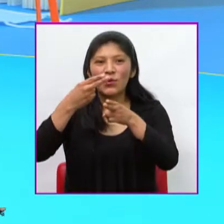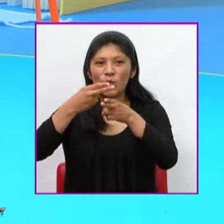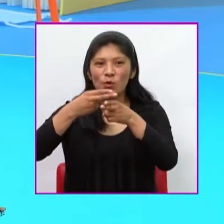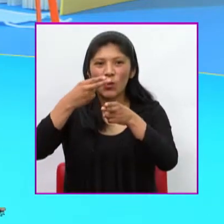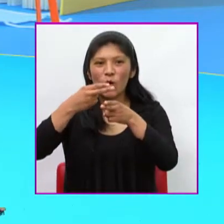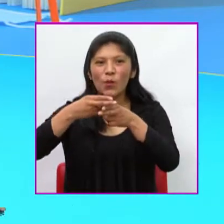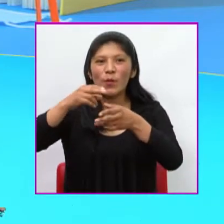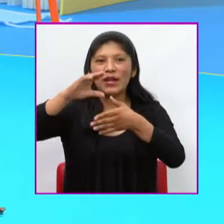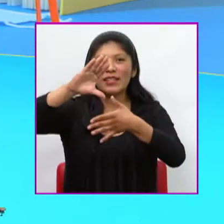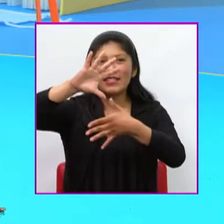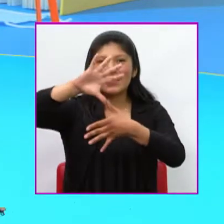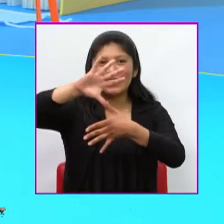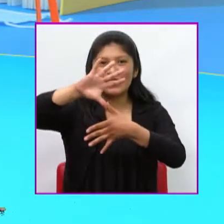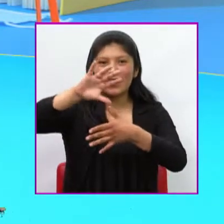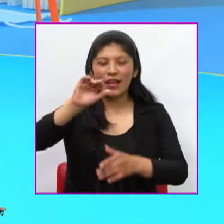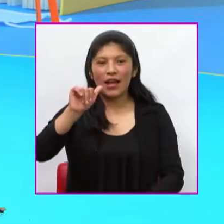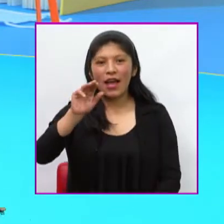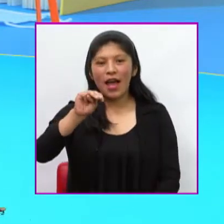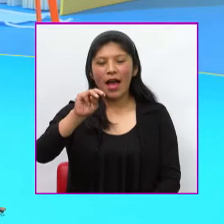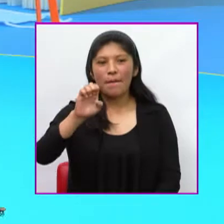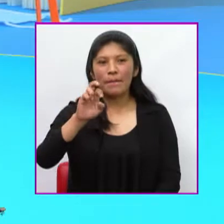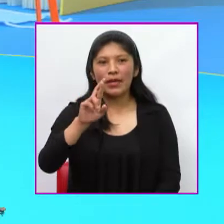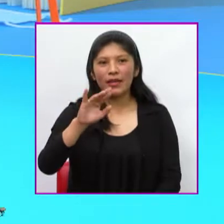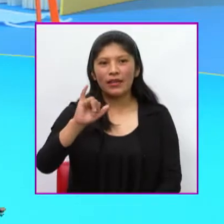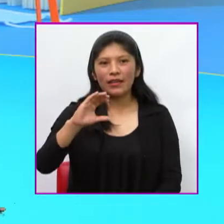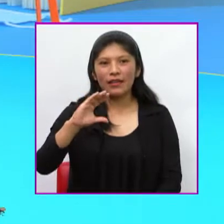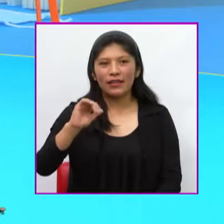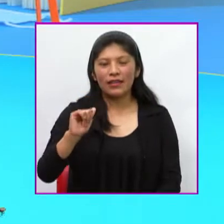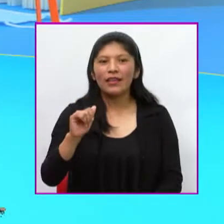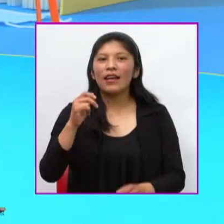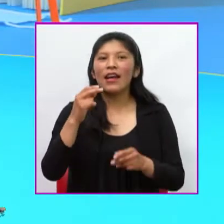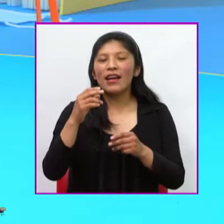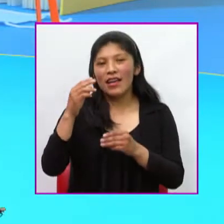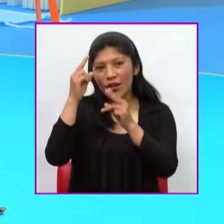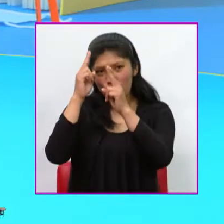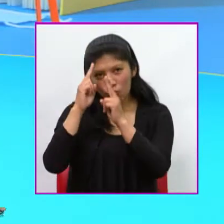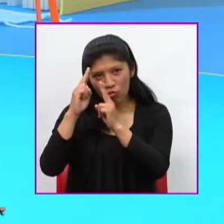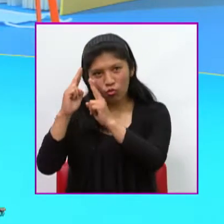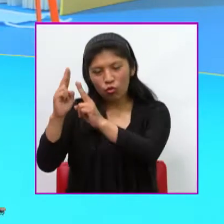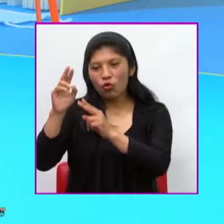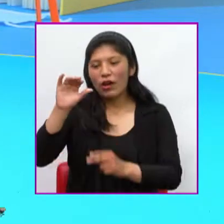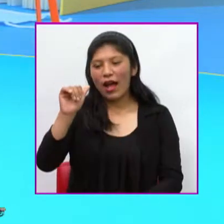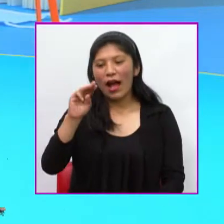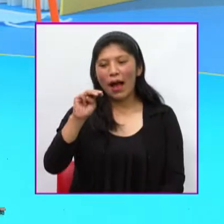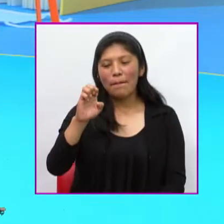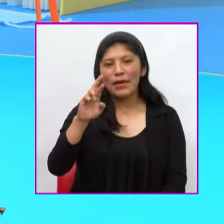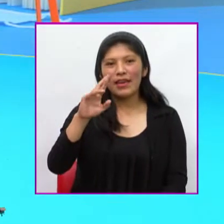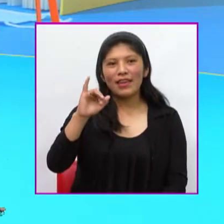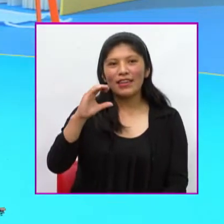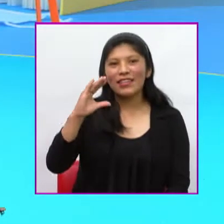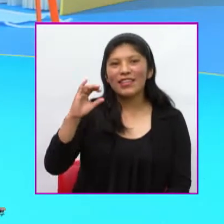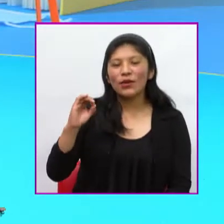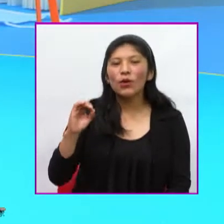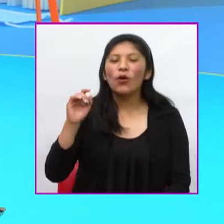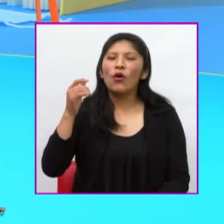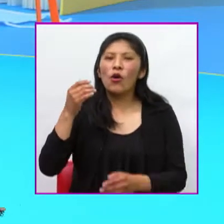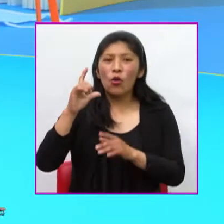América en honor a Américo Vespucio, después de los viajes de Cristóbal